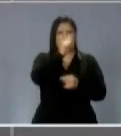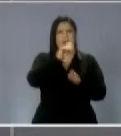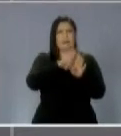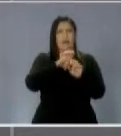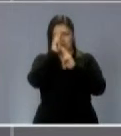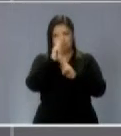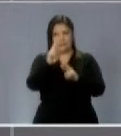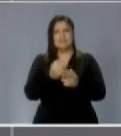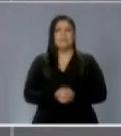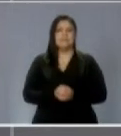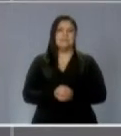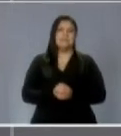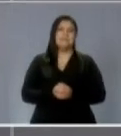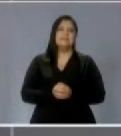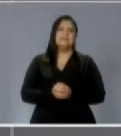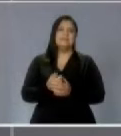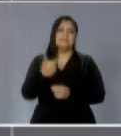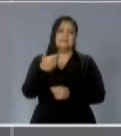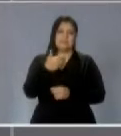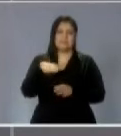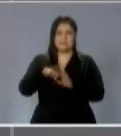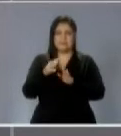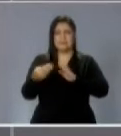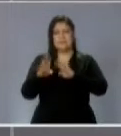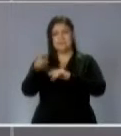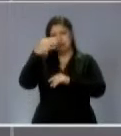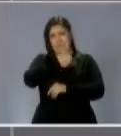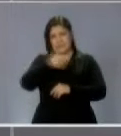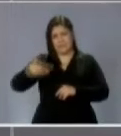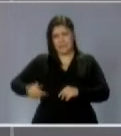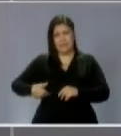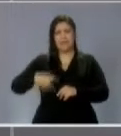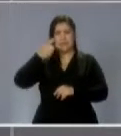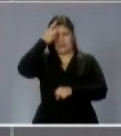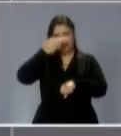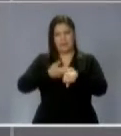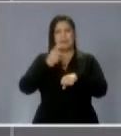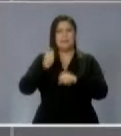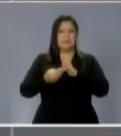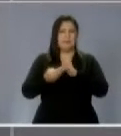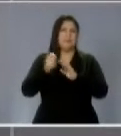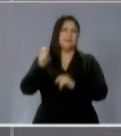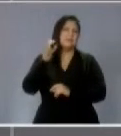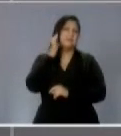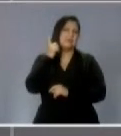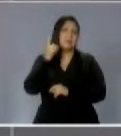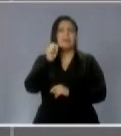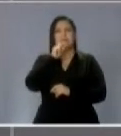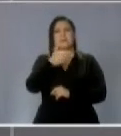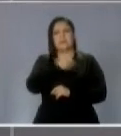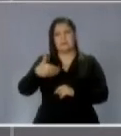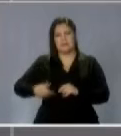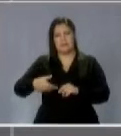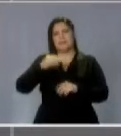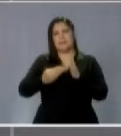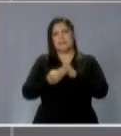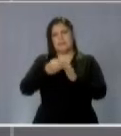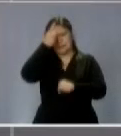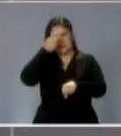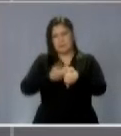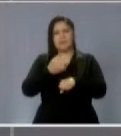casi nada de lo que él presumió, y es una pena. Ahora, no nos quedemos lamiéndonos las heridas, lo que está claro es que